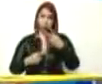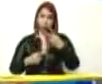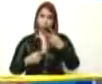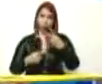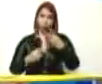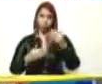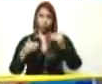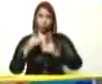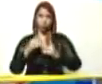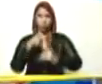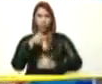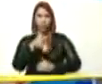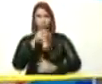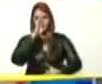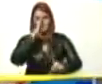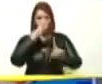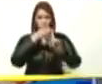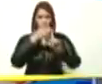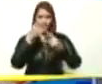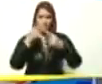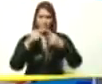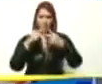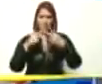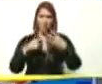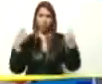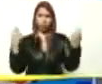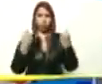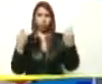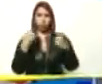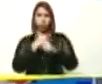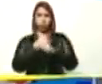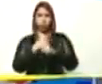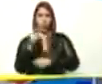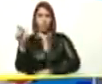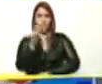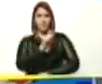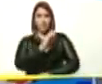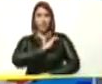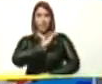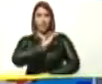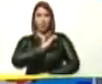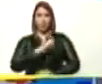eso le vamos a dedicar varias jornadas de trabajo en este mes de enero